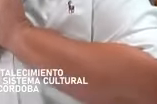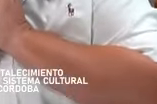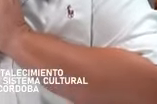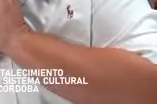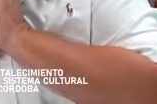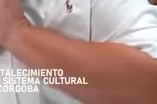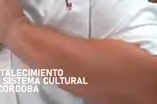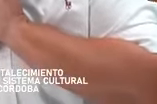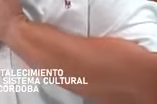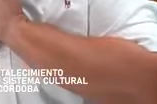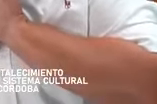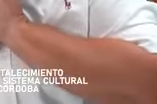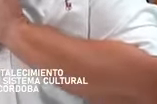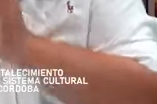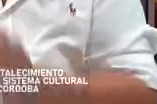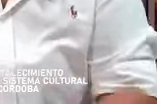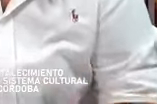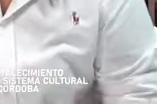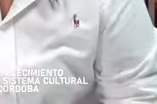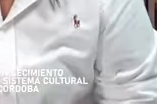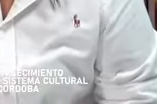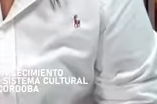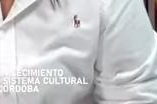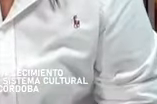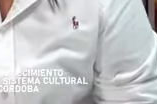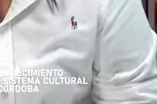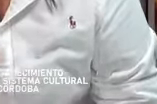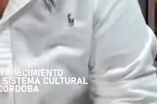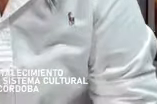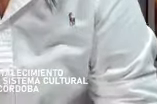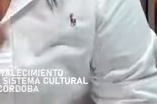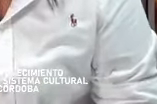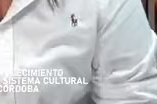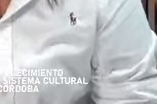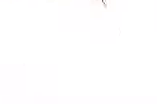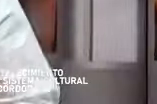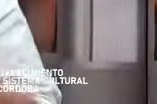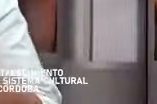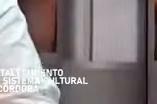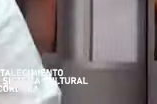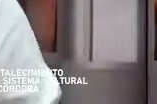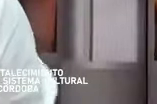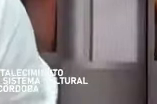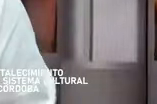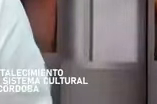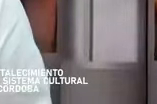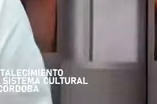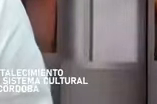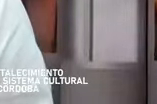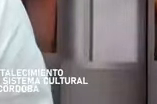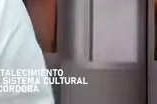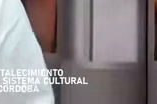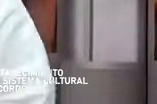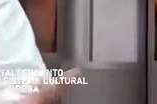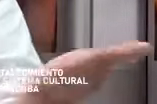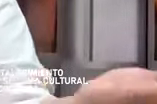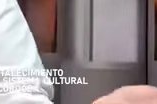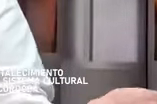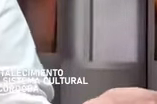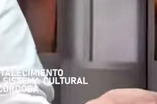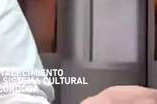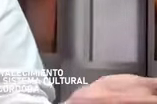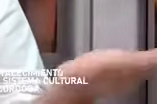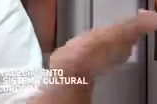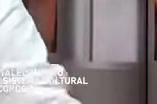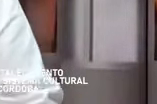con mucho cariño hemos concertado con el Ministerio de Cultura para su beneficio. Ahora le toca al pueblo.